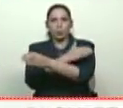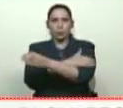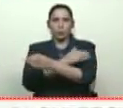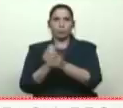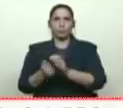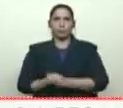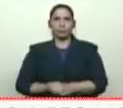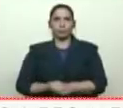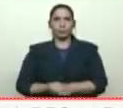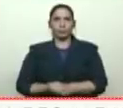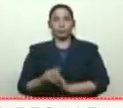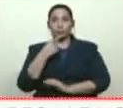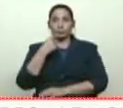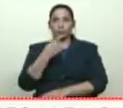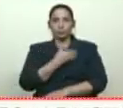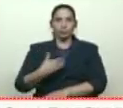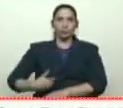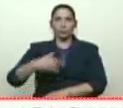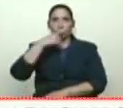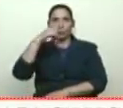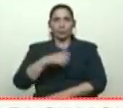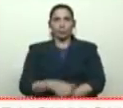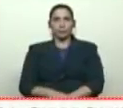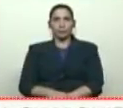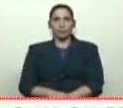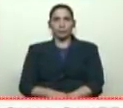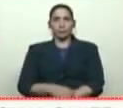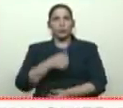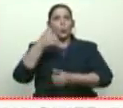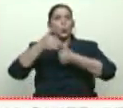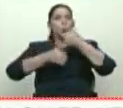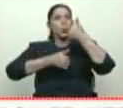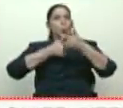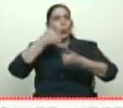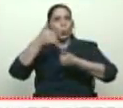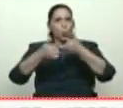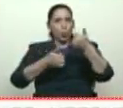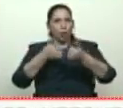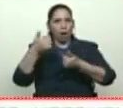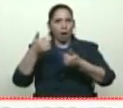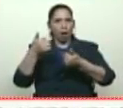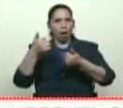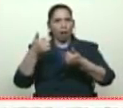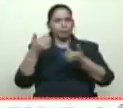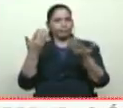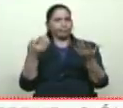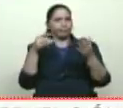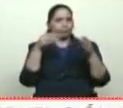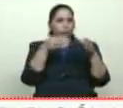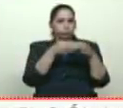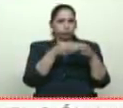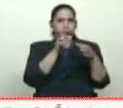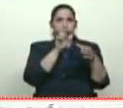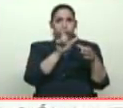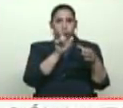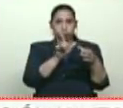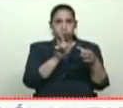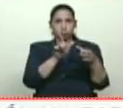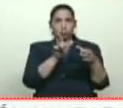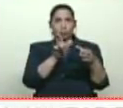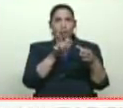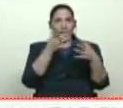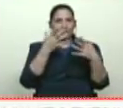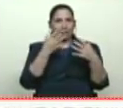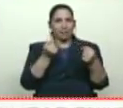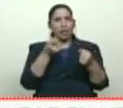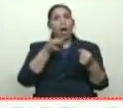lo ha calificado el jefe de Estado venezolano. Nos gustaría conocer cuáles son las expectativas desde el Partido Socialista Unido de Venezuela, entendiendo